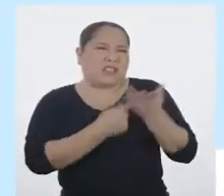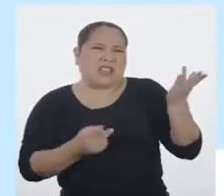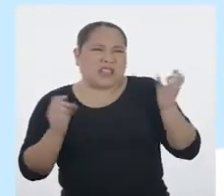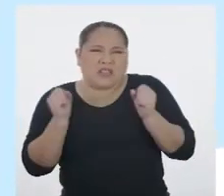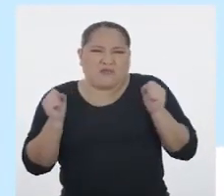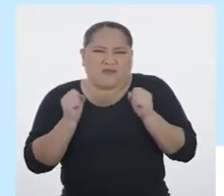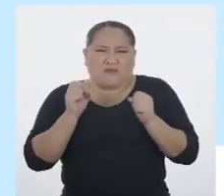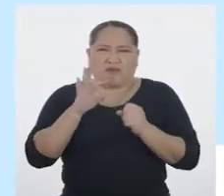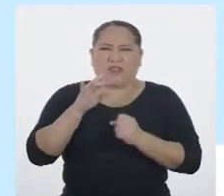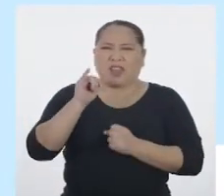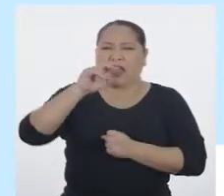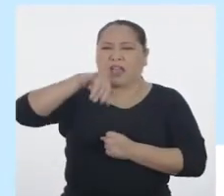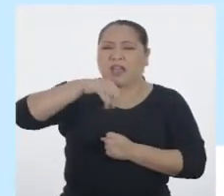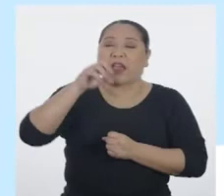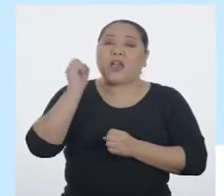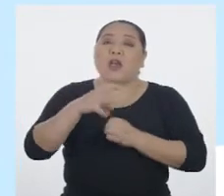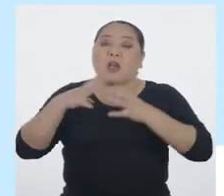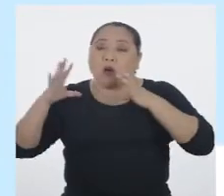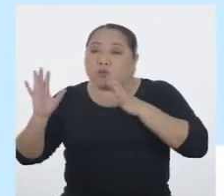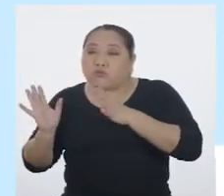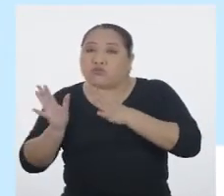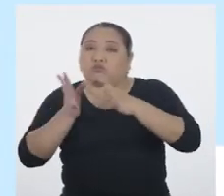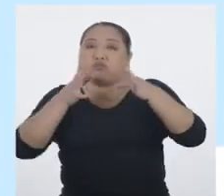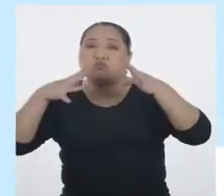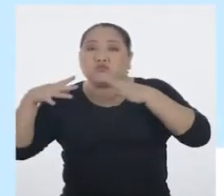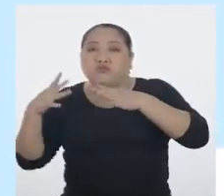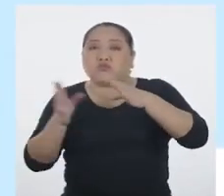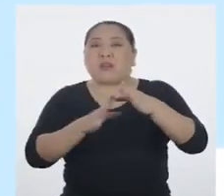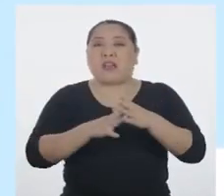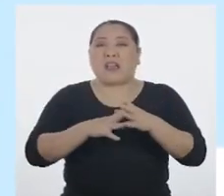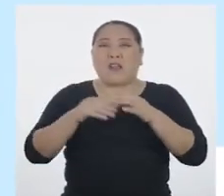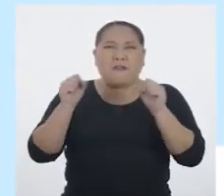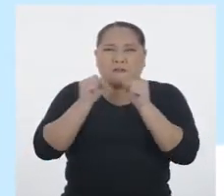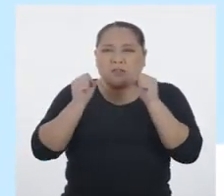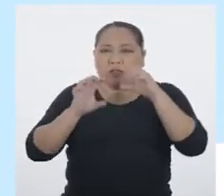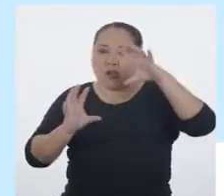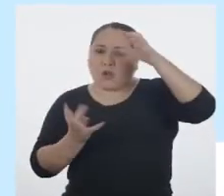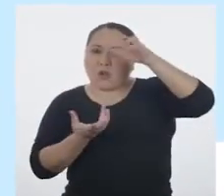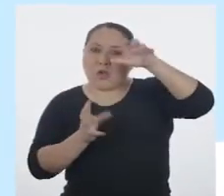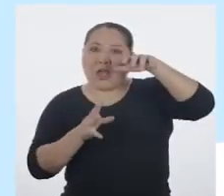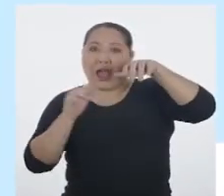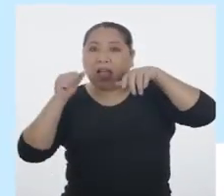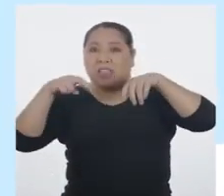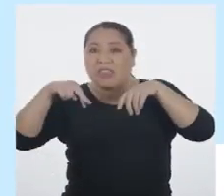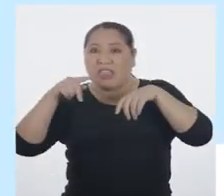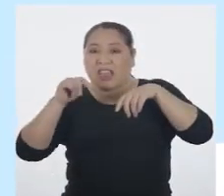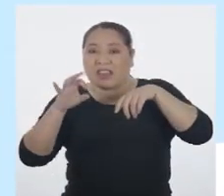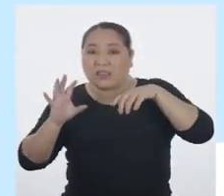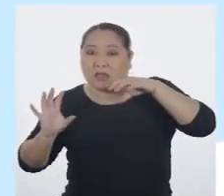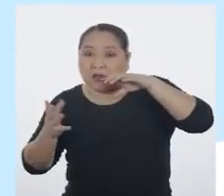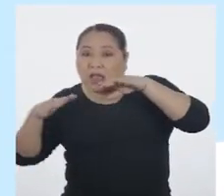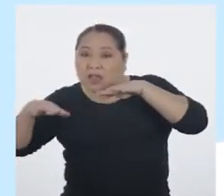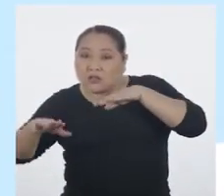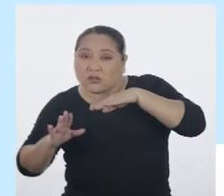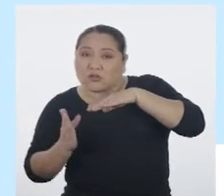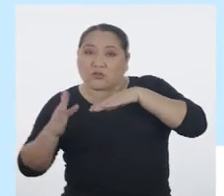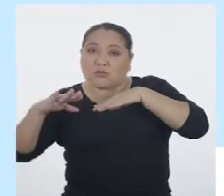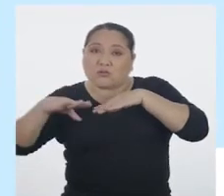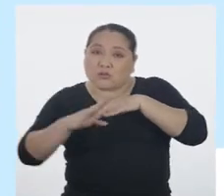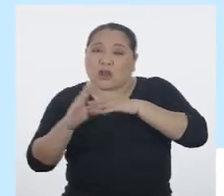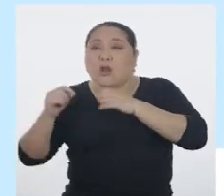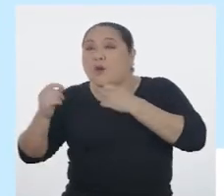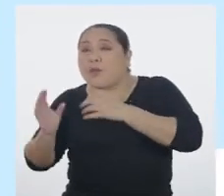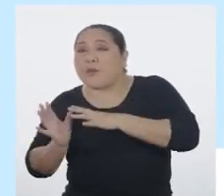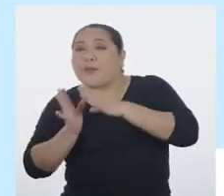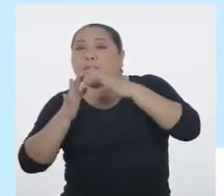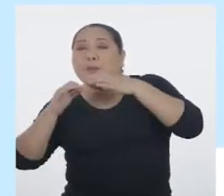¿Qué es el friaje? El friaje son las olas del aire frío provenientes desde la Antártida, que ingresan por la parte sur del